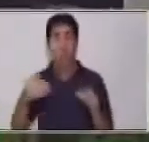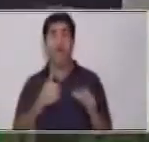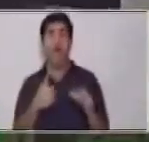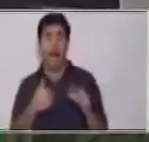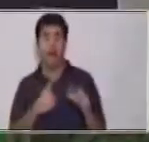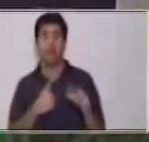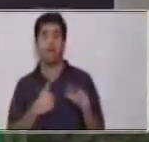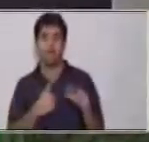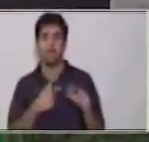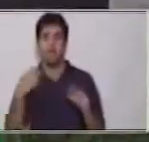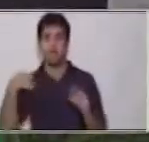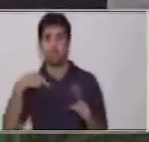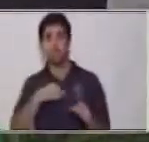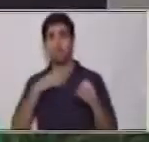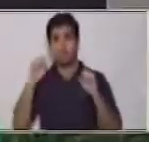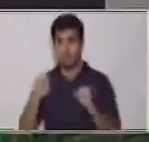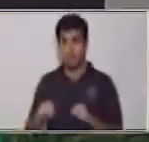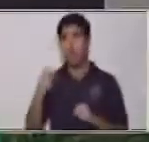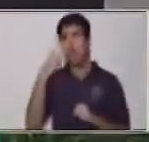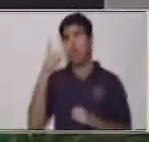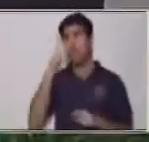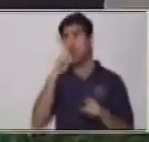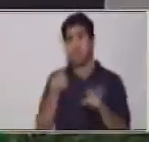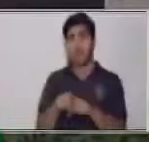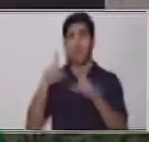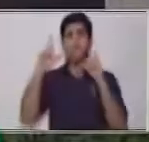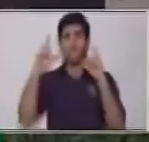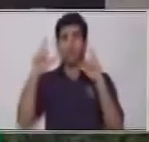también los podemos encontrar en imágenes.